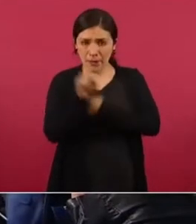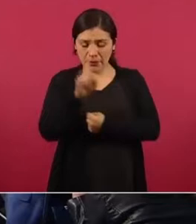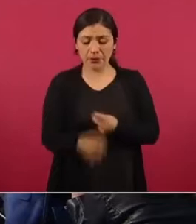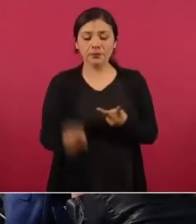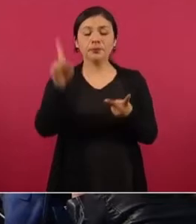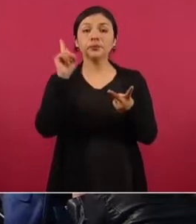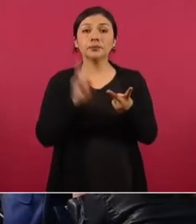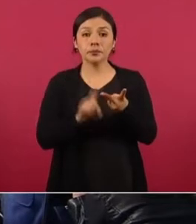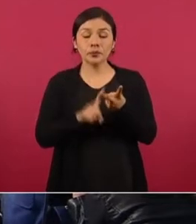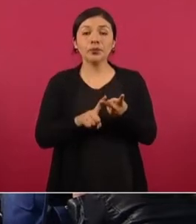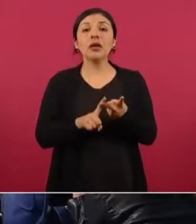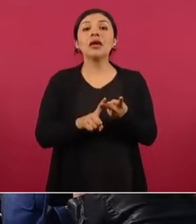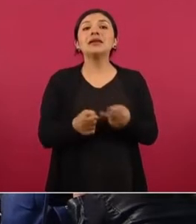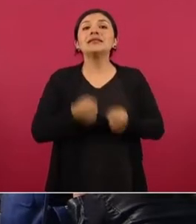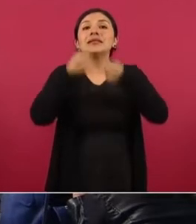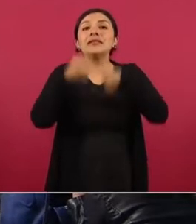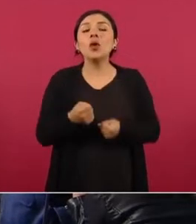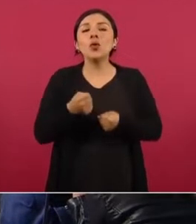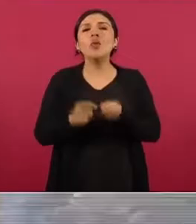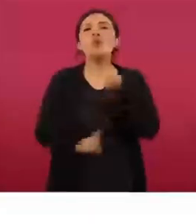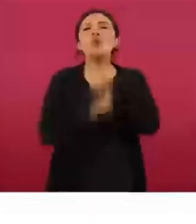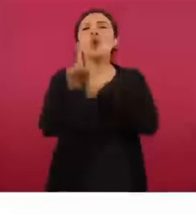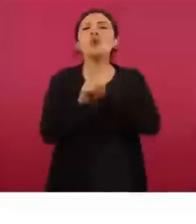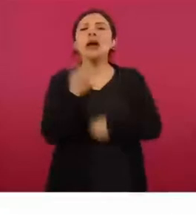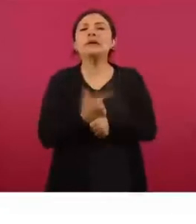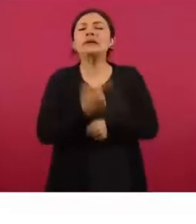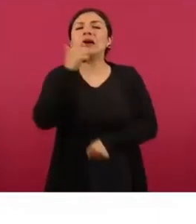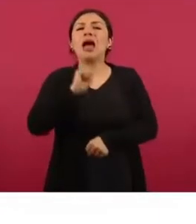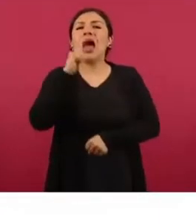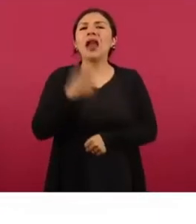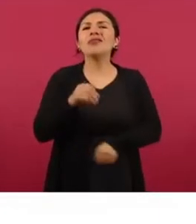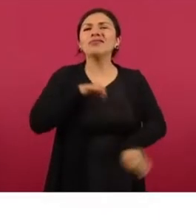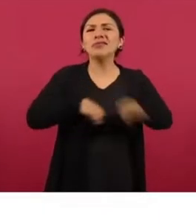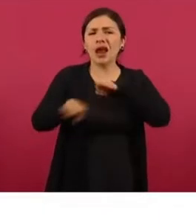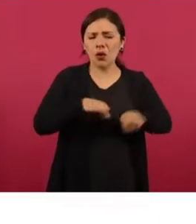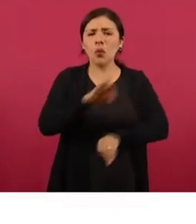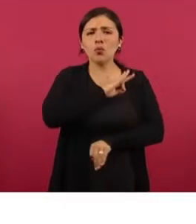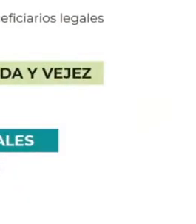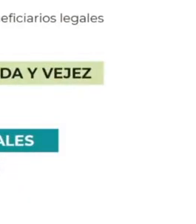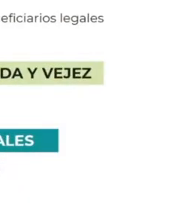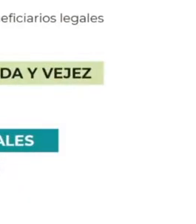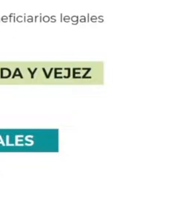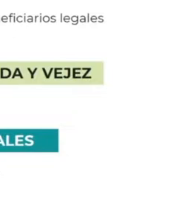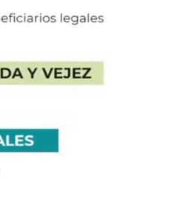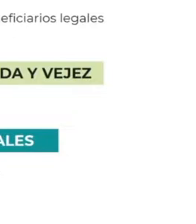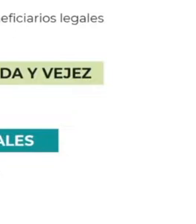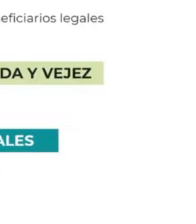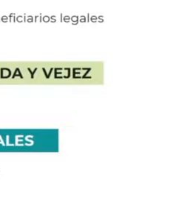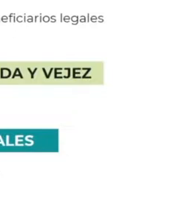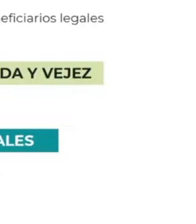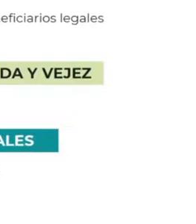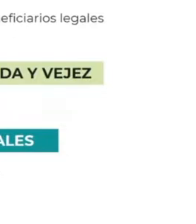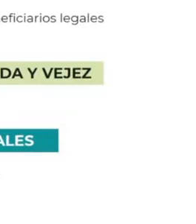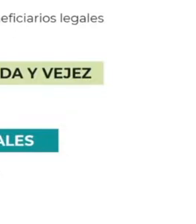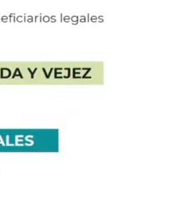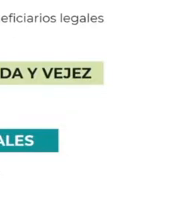segundo seguro, que es el Seguro de Riesgo de Trabajo, que da acceso a atención médica, farmacéutica y hospitalaria,